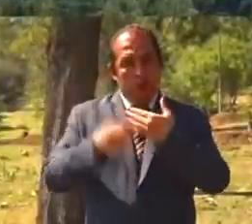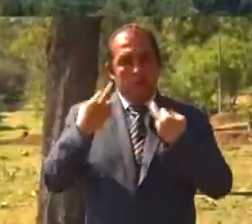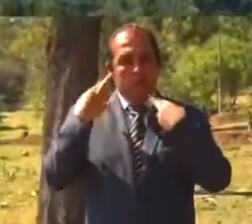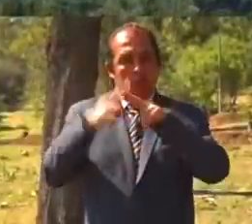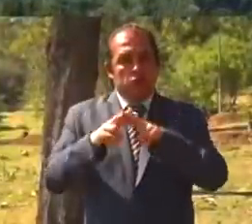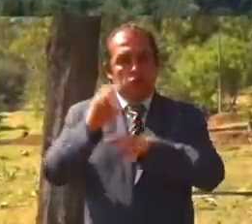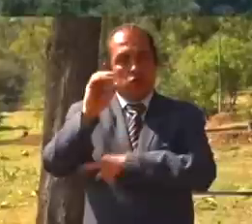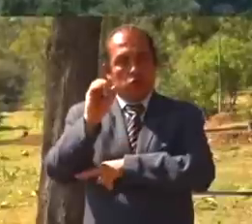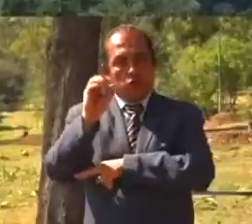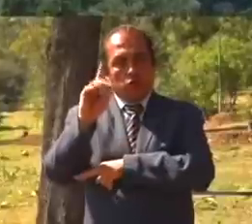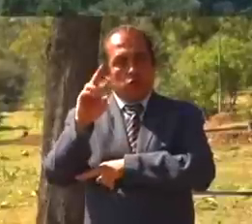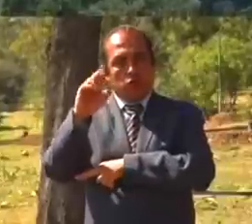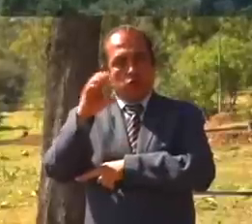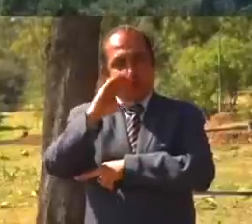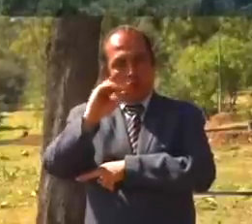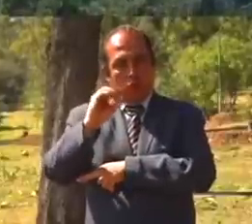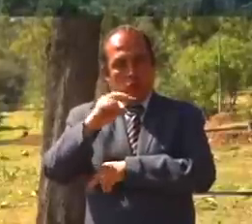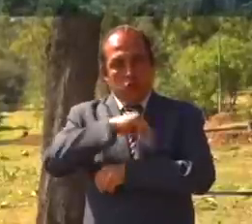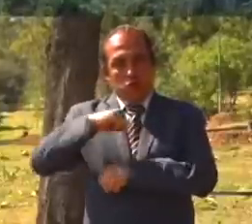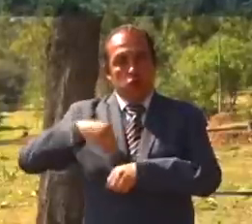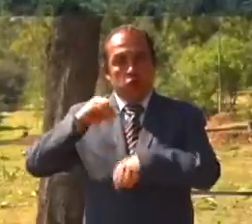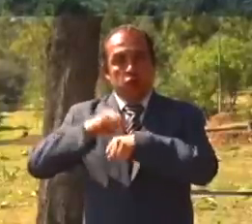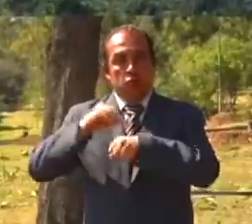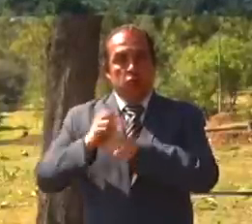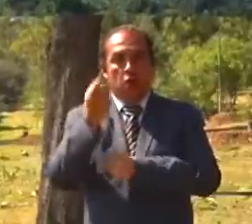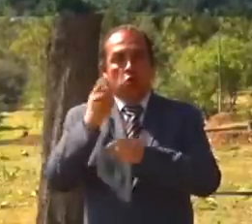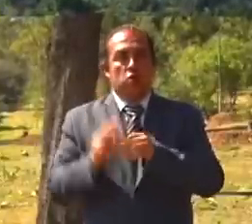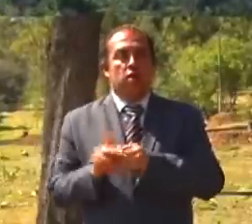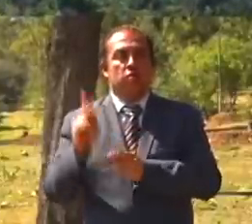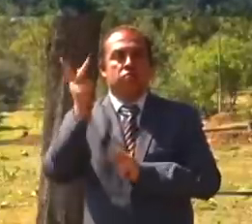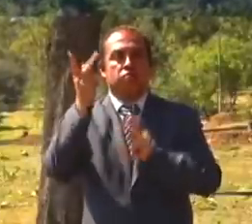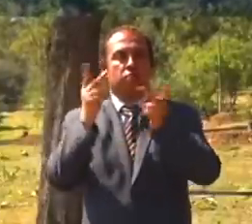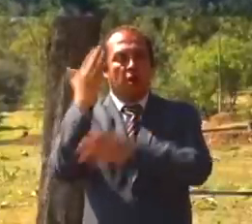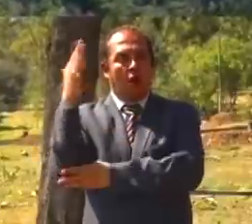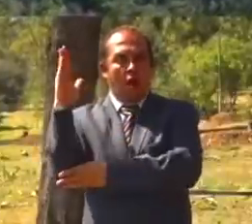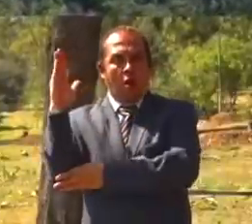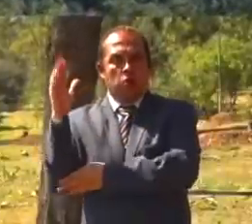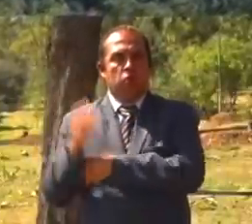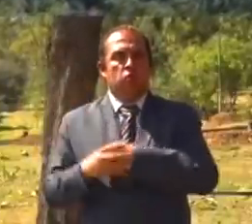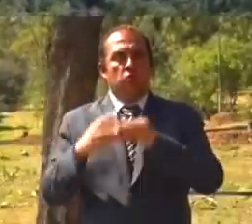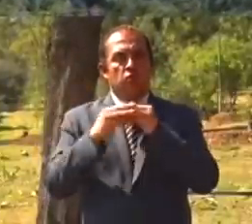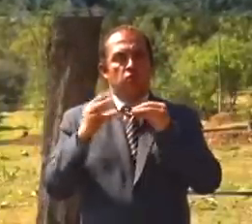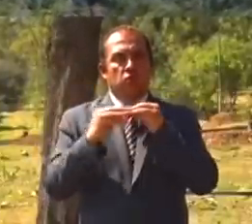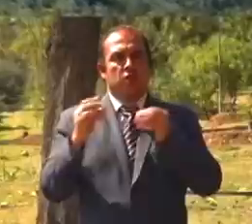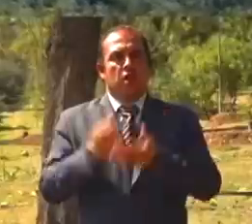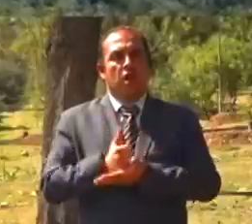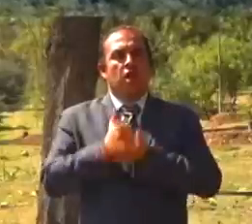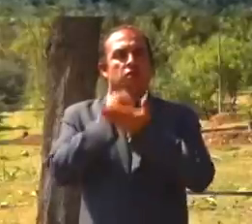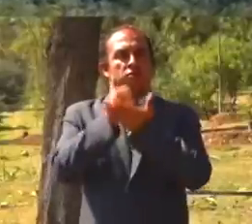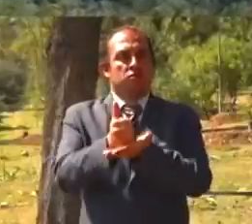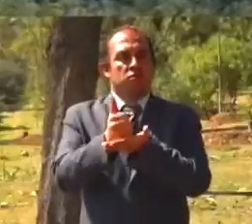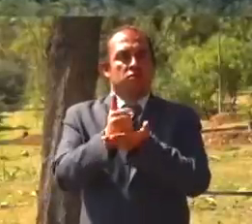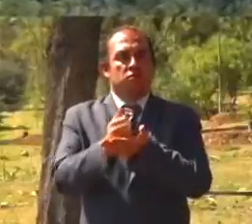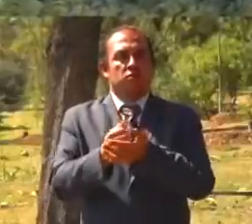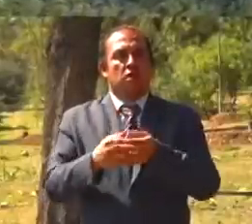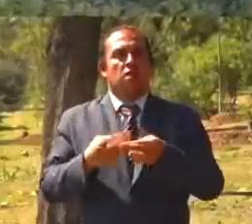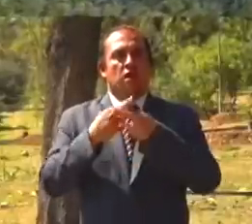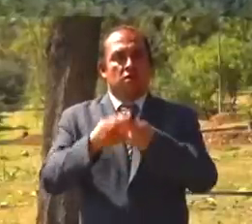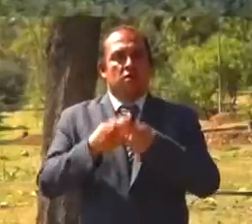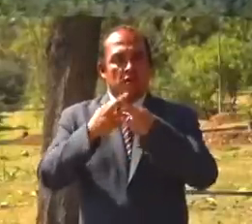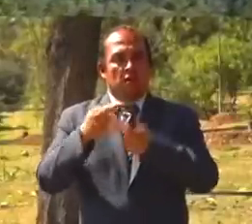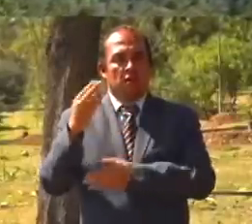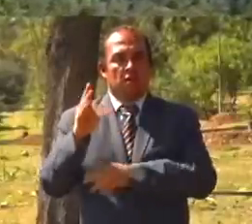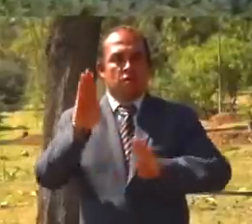es que estaremos incluyendo algunos frutales que ayudarán también a la riqueza biológica de la zona y que